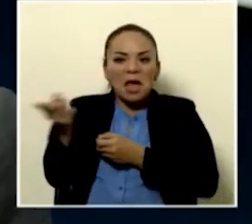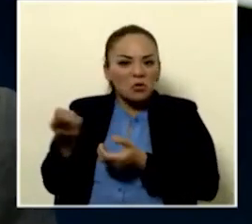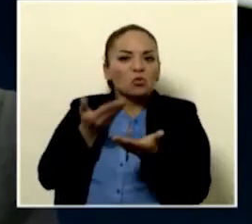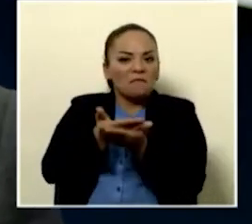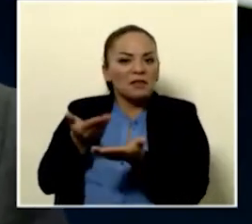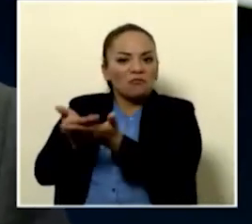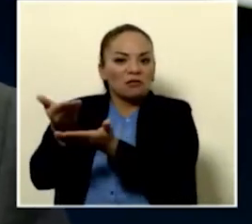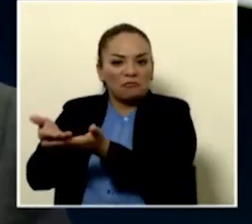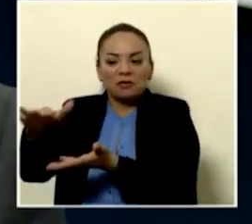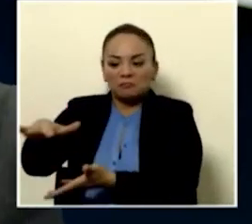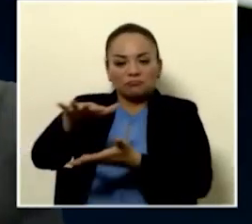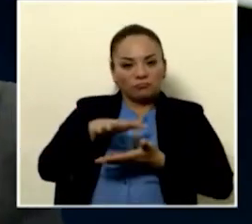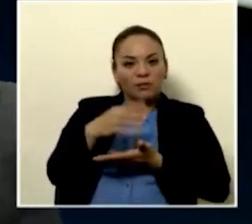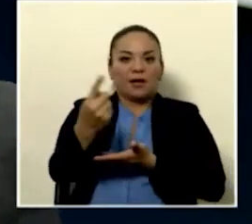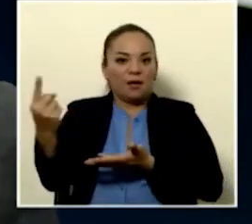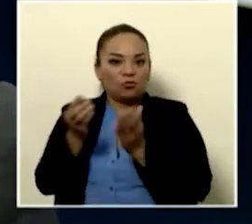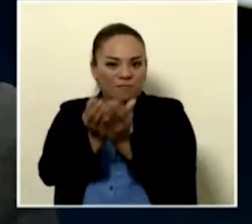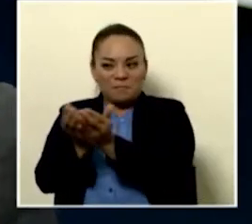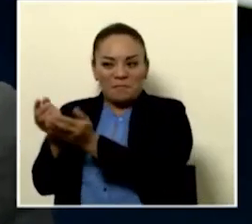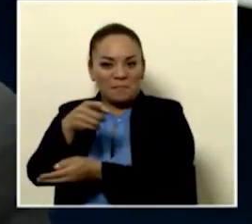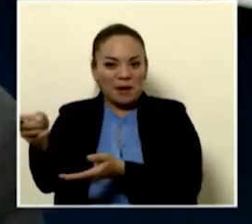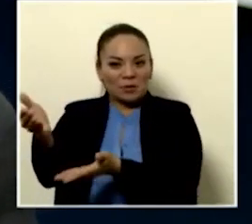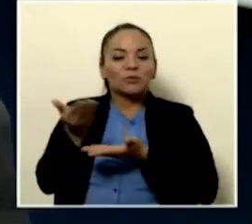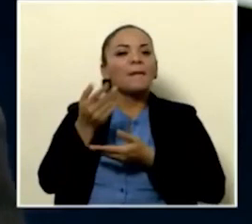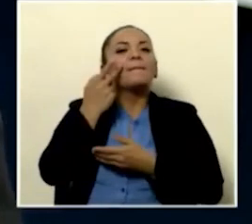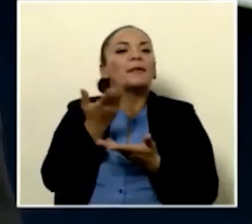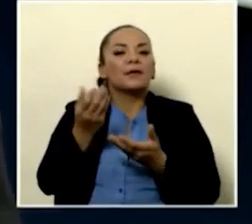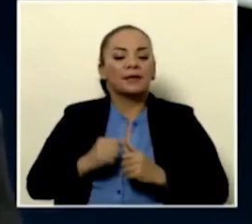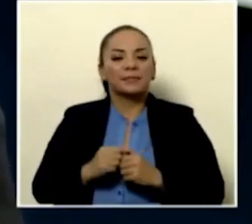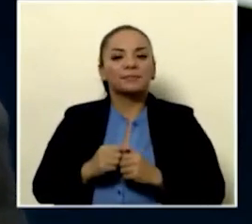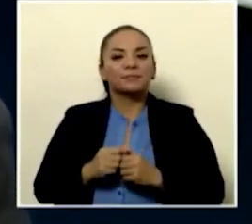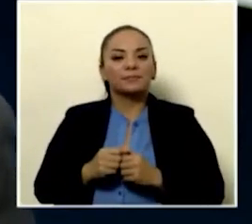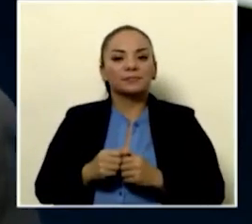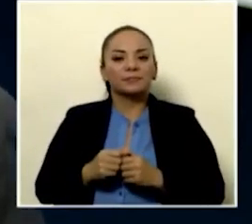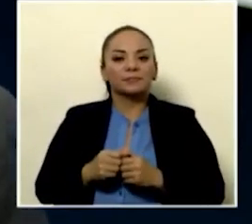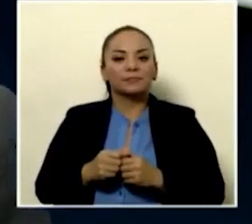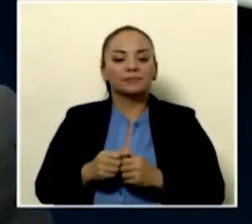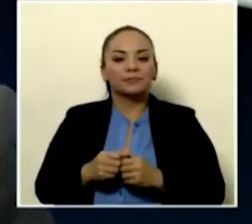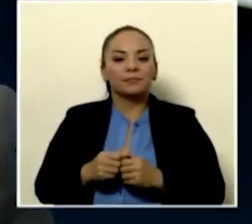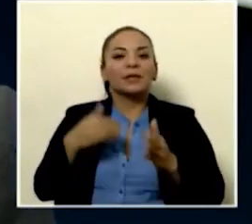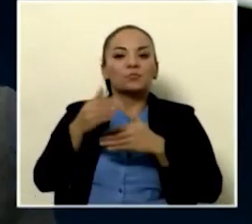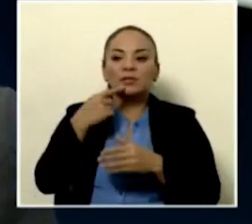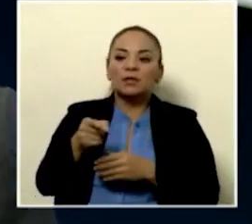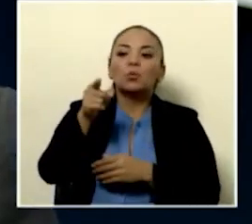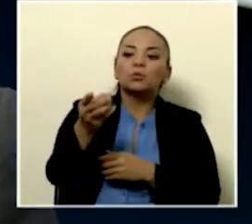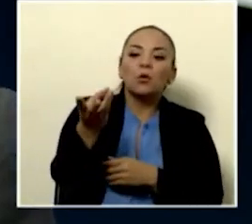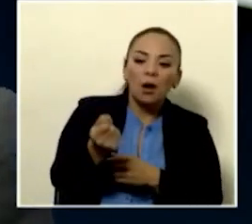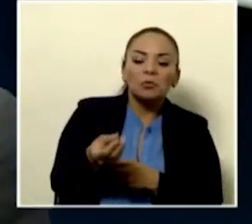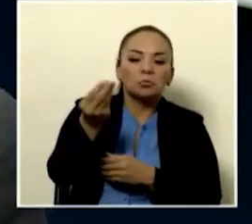cada uno de estos armadores para estar asignando ya lo respectivo a la cuota de atún